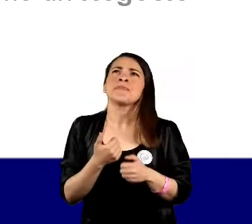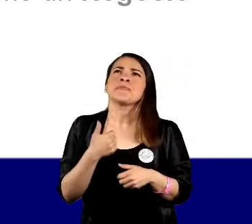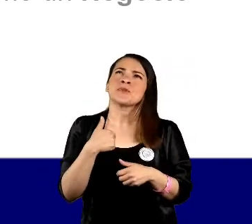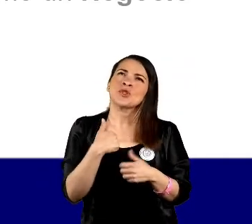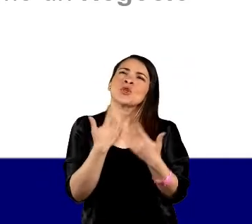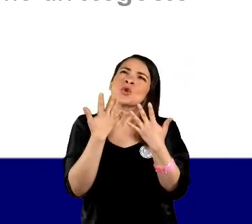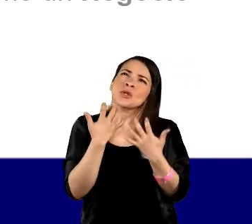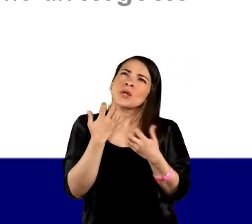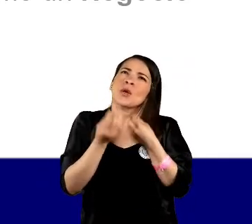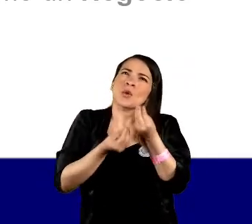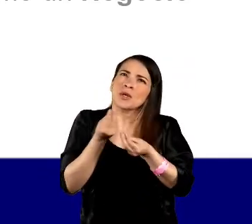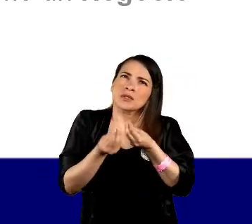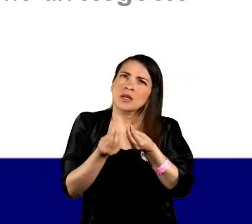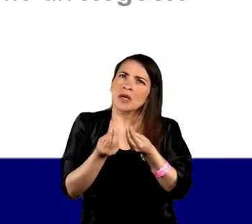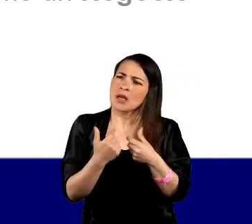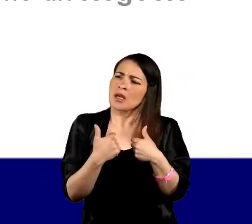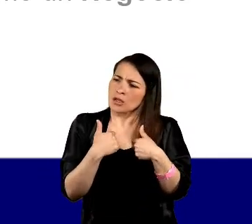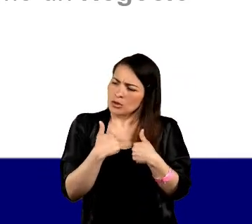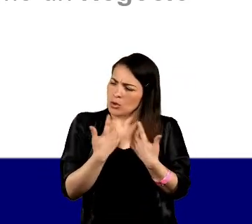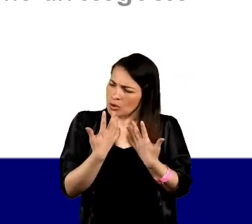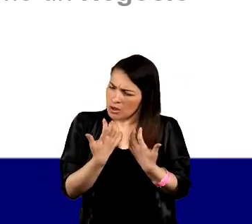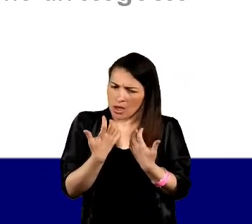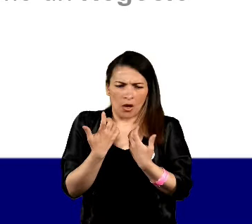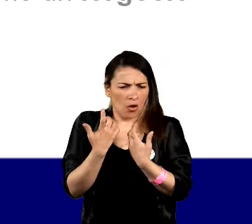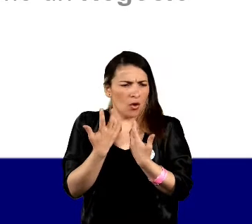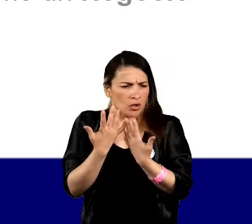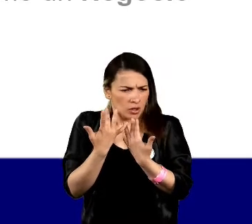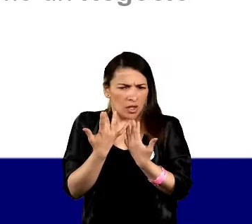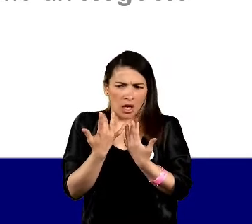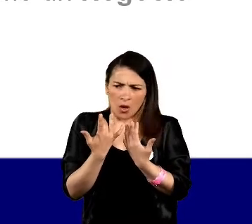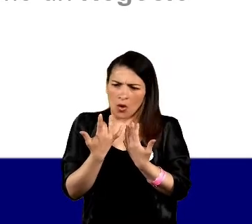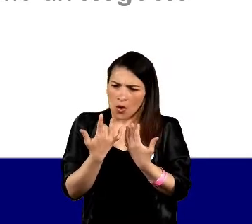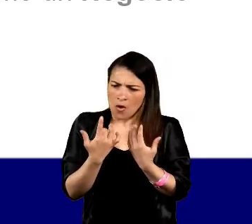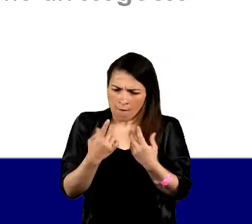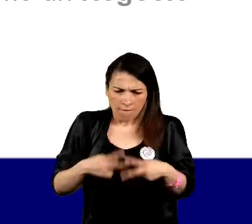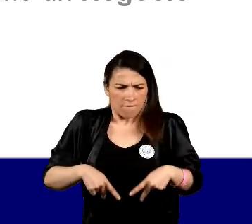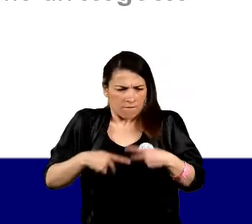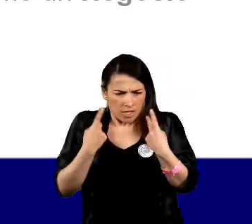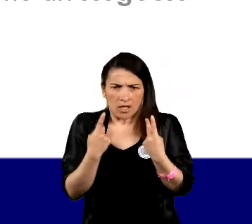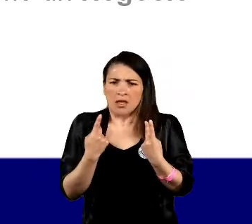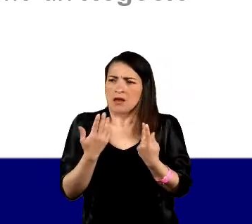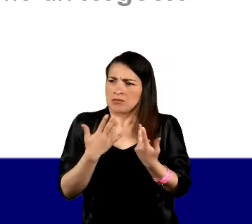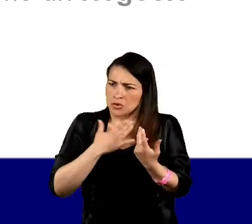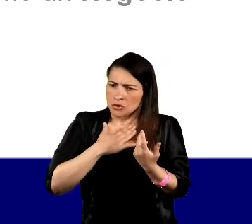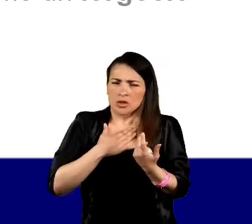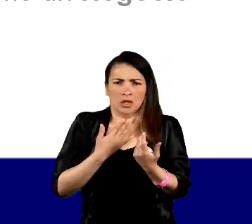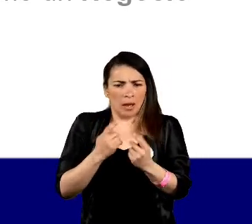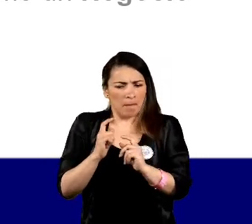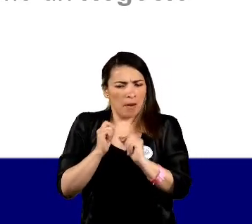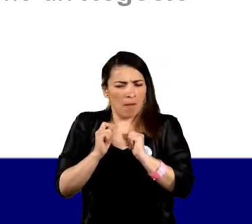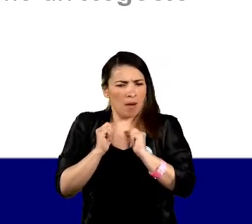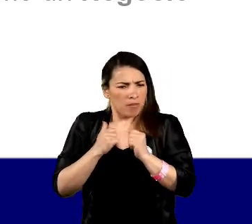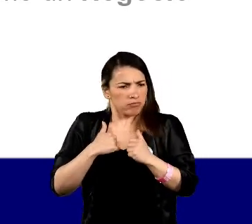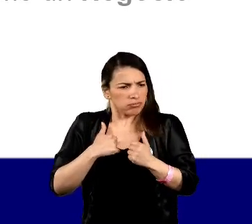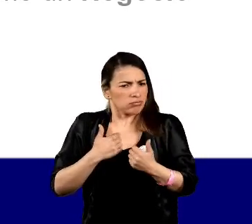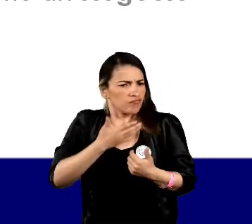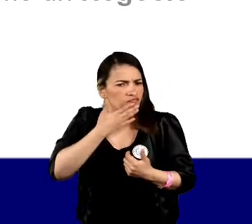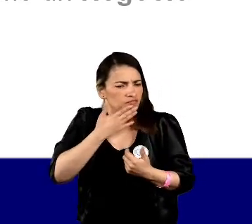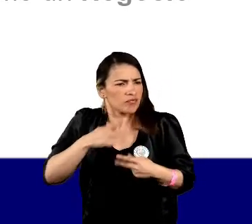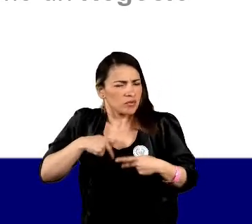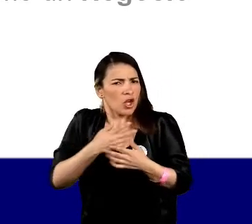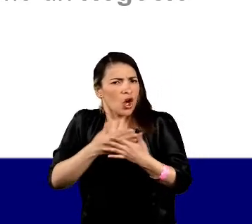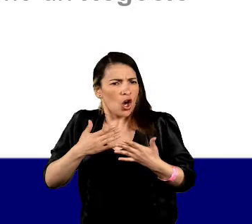y tengo y quiero vivir de esto que lo tengo que ver como un negocio No le tengan el miedo a la palabra negocios